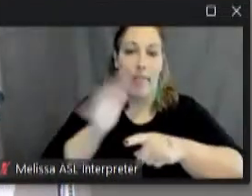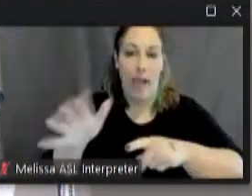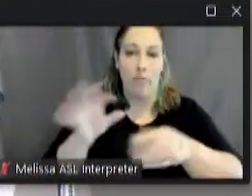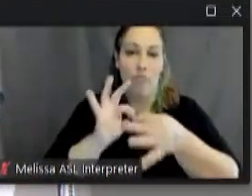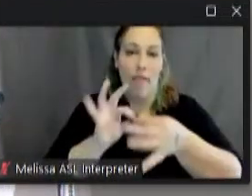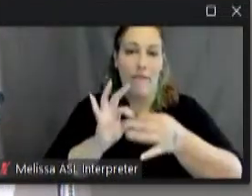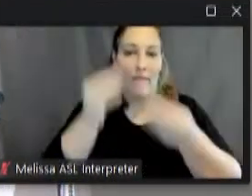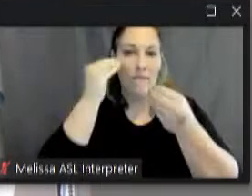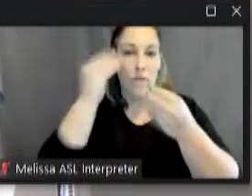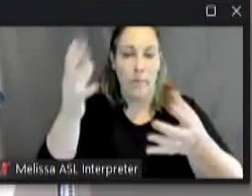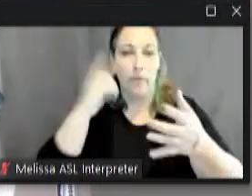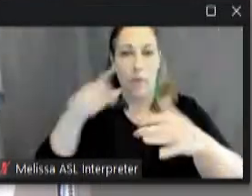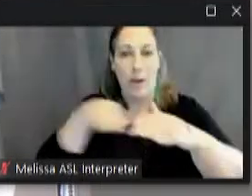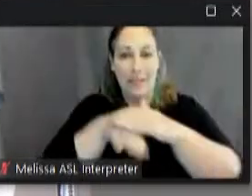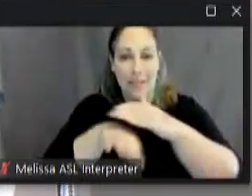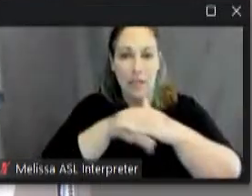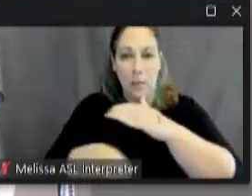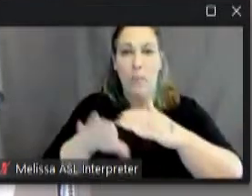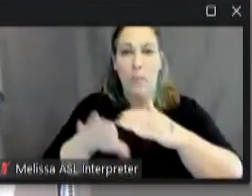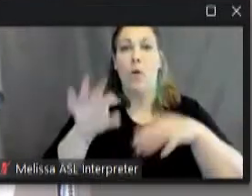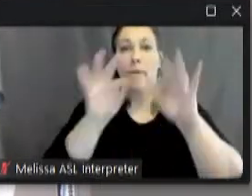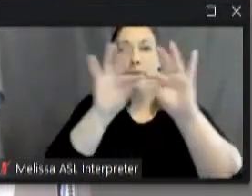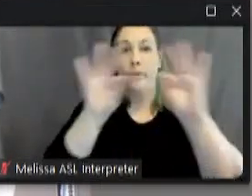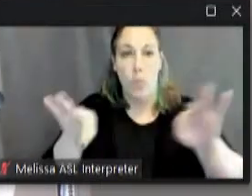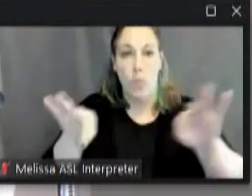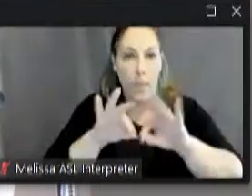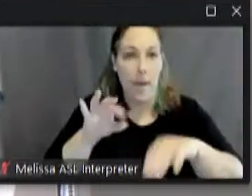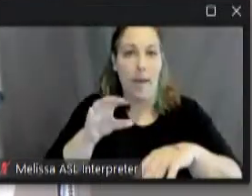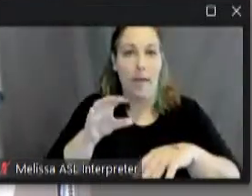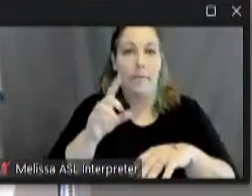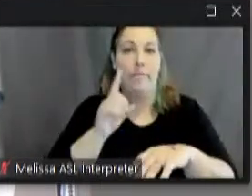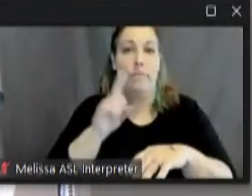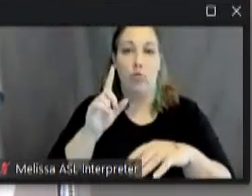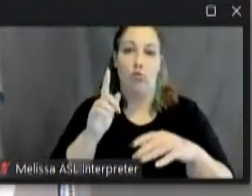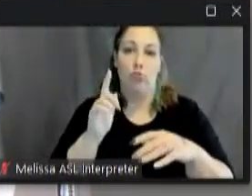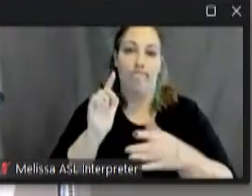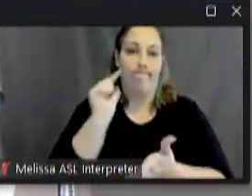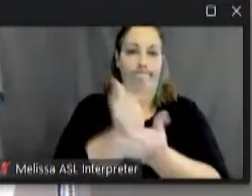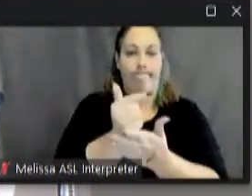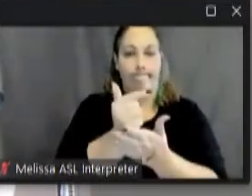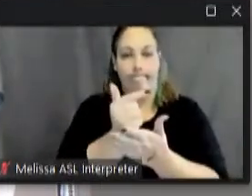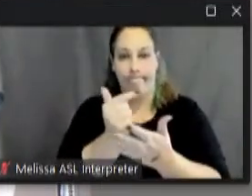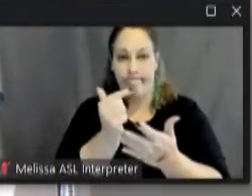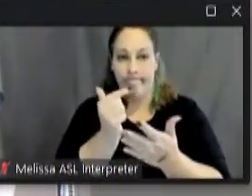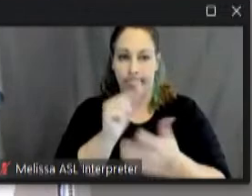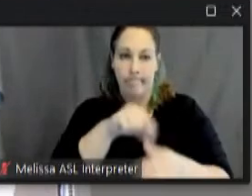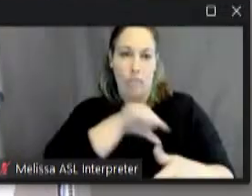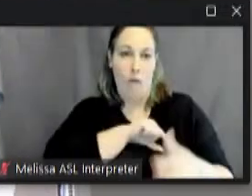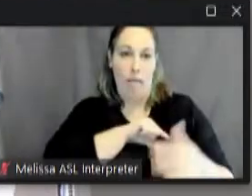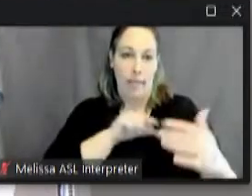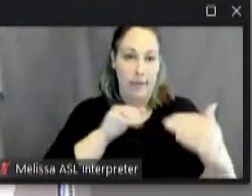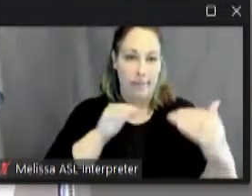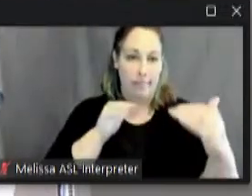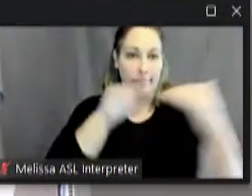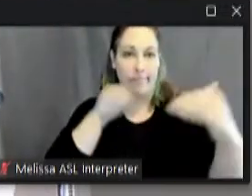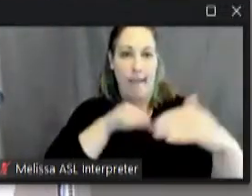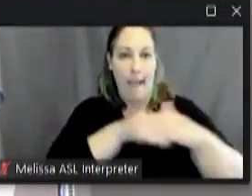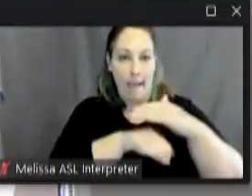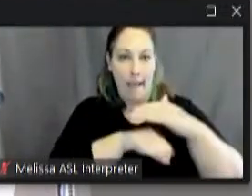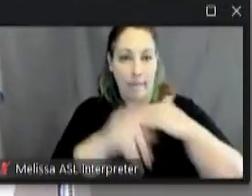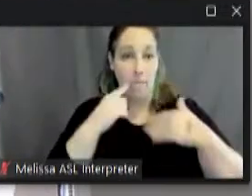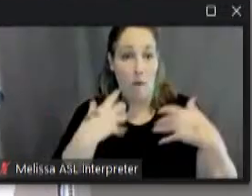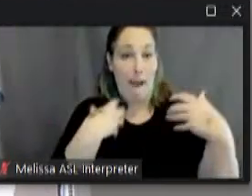igualdad en el acceso a la atención médica y la toma de decisiones informadas sobre su salud sexual y